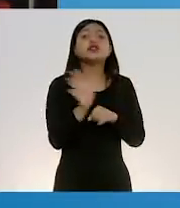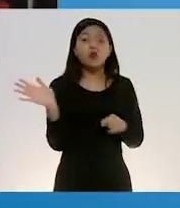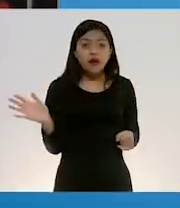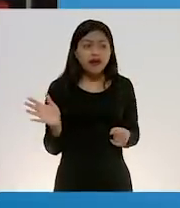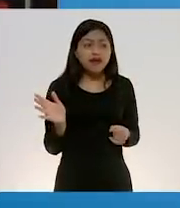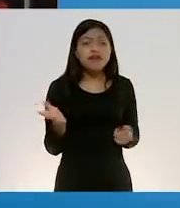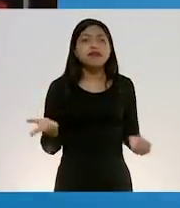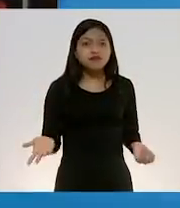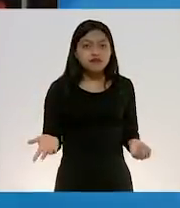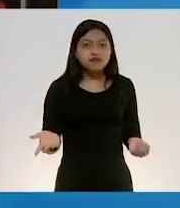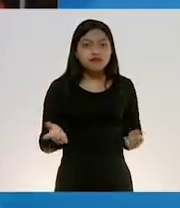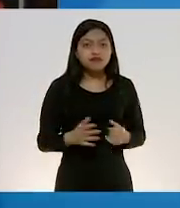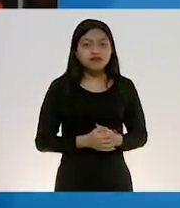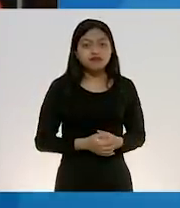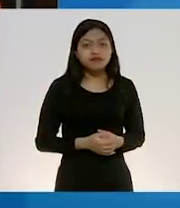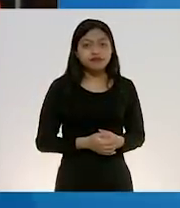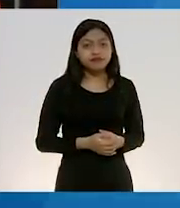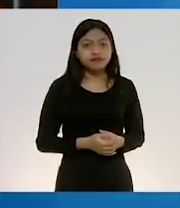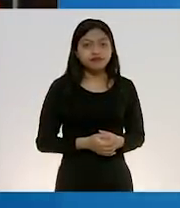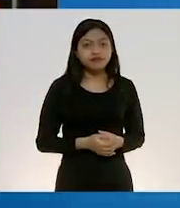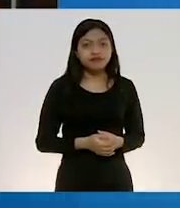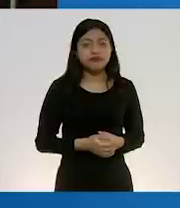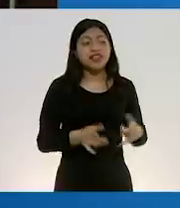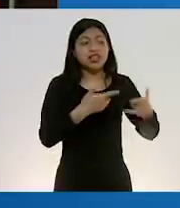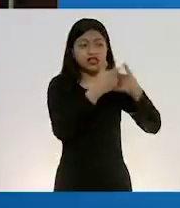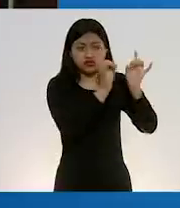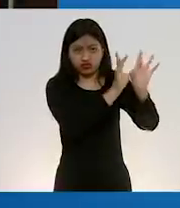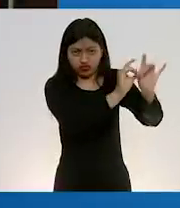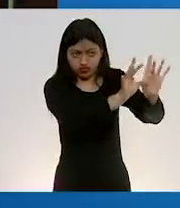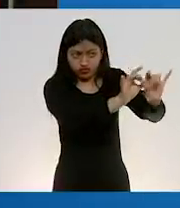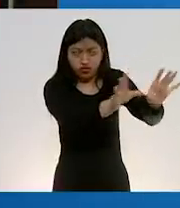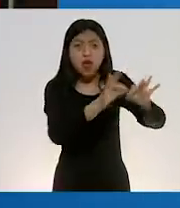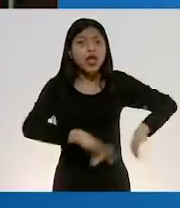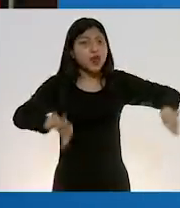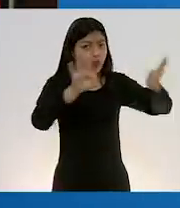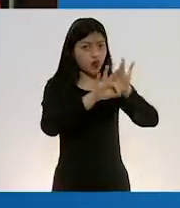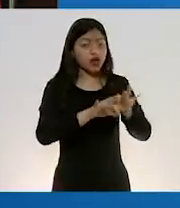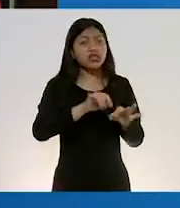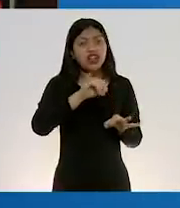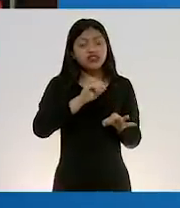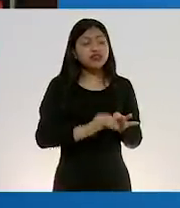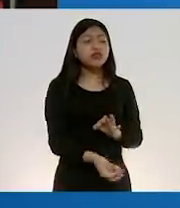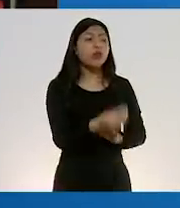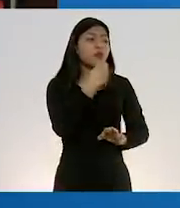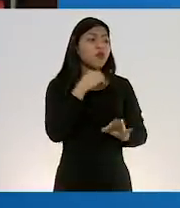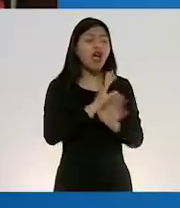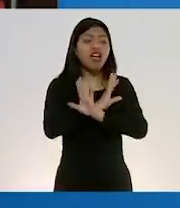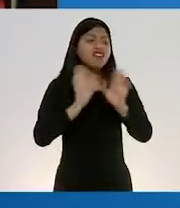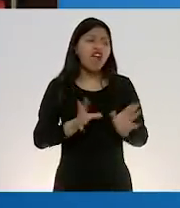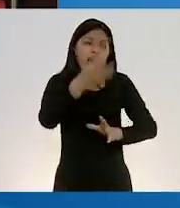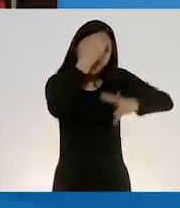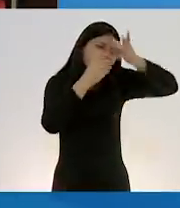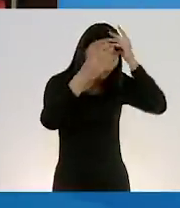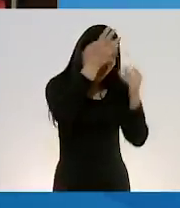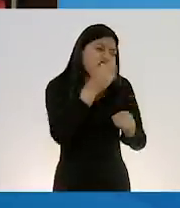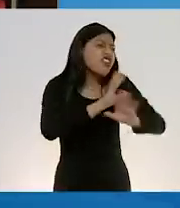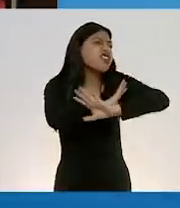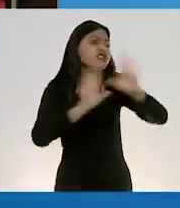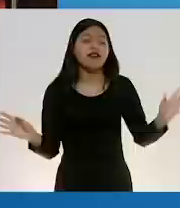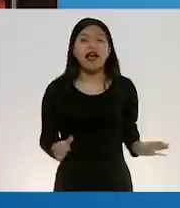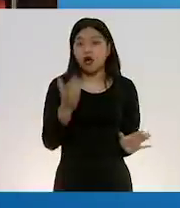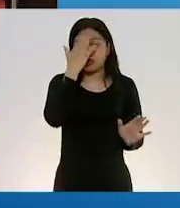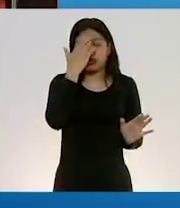relación. Los grandes acontecimientos casi nos lo tragamos como una píldora, porque no hay más remedio